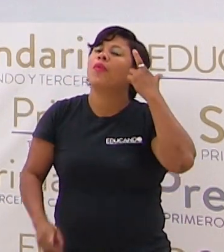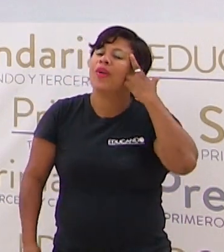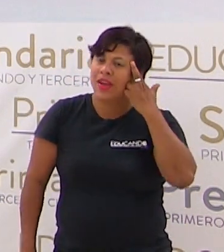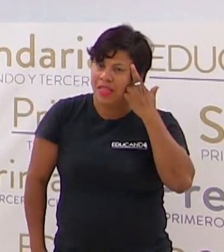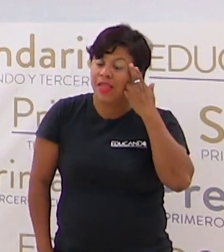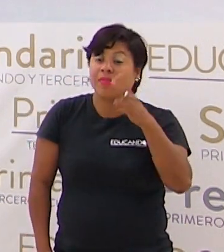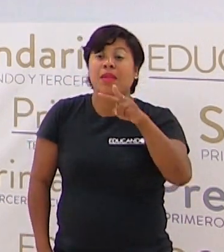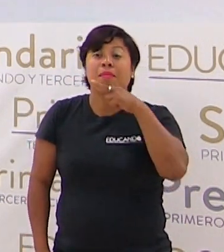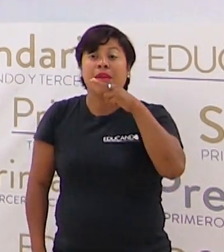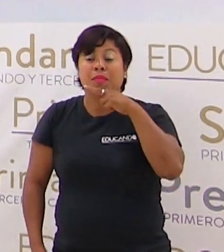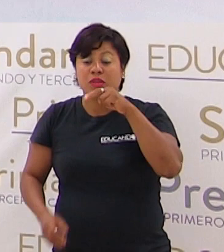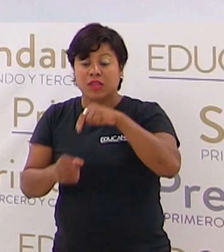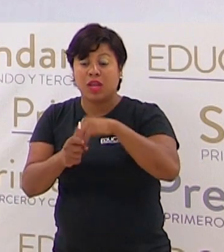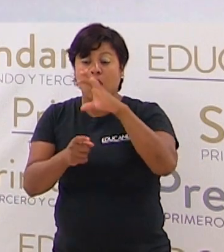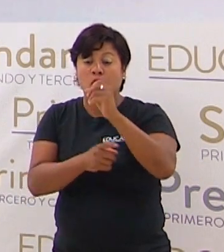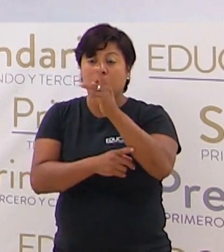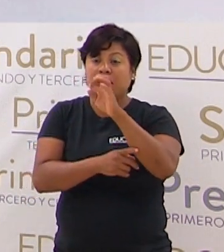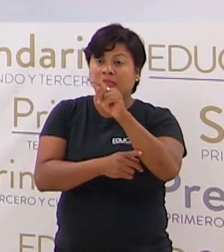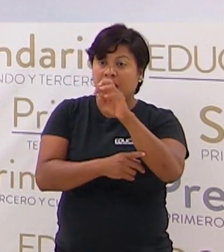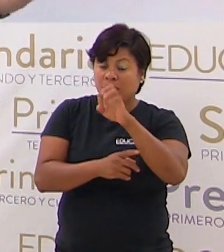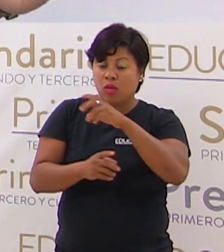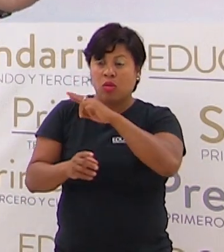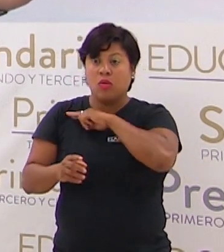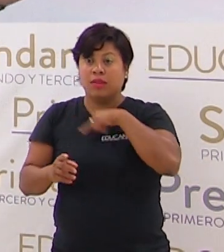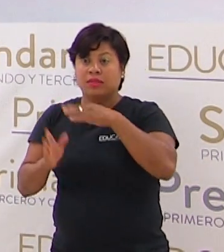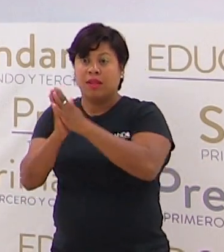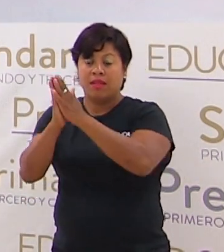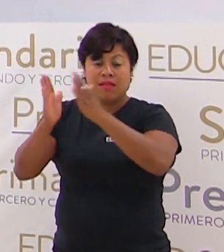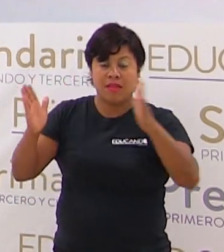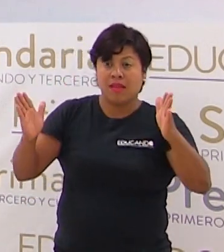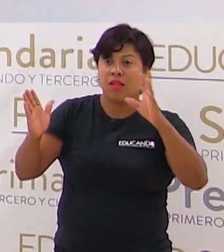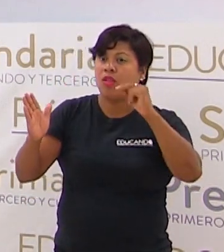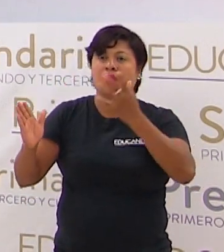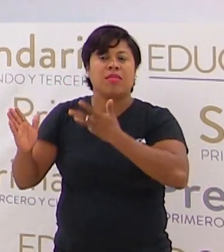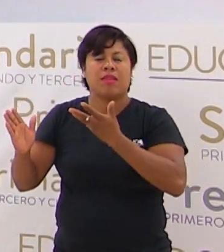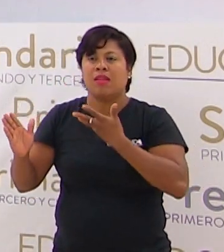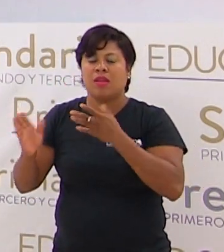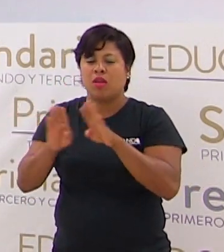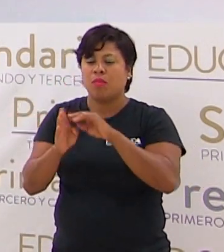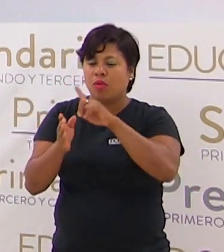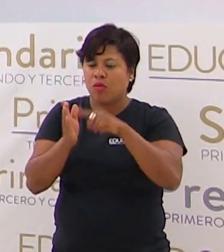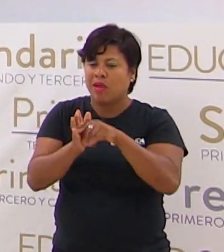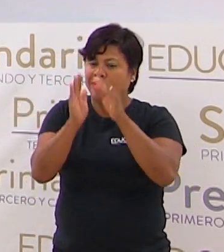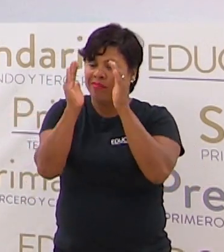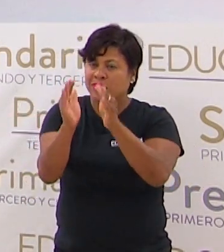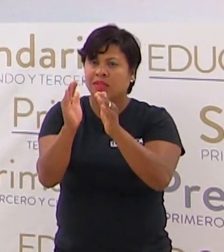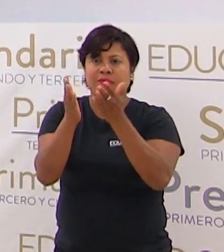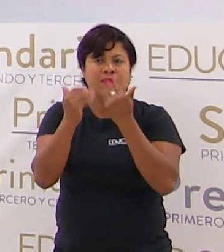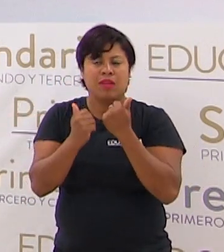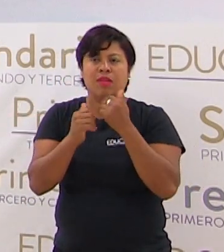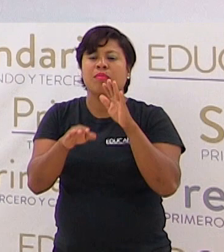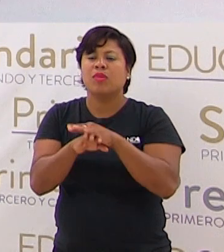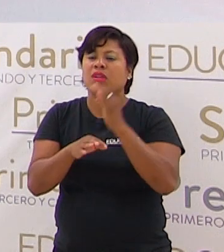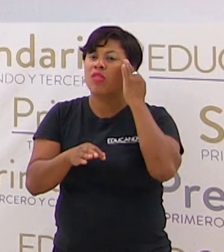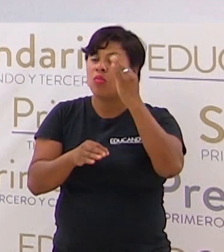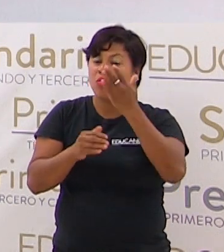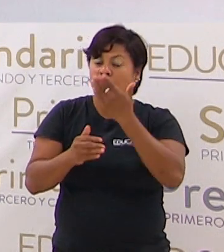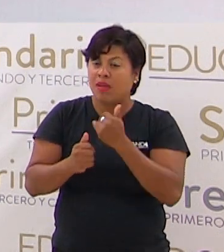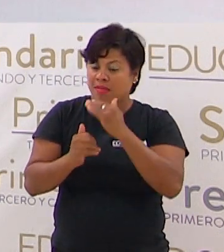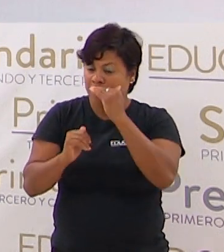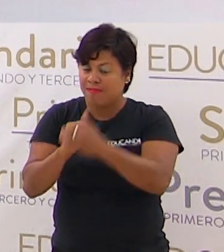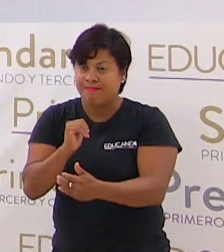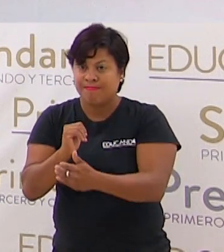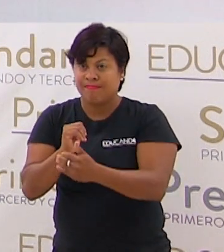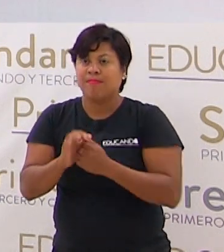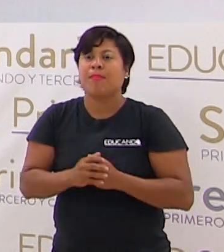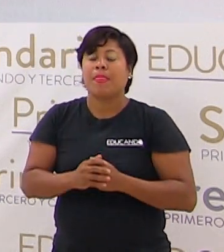Recordemos, los verbos en copretéritos en nuestra línea no van a tener una ubicación exacta porque no están determinados por